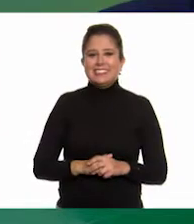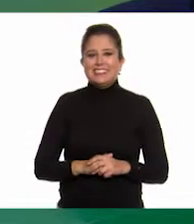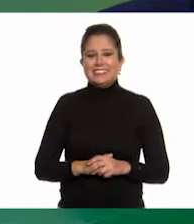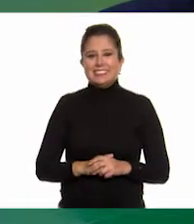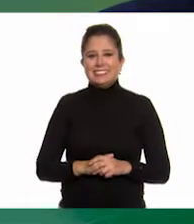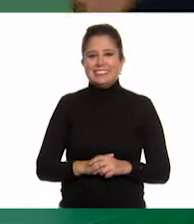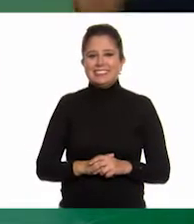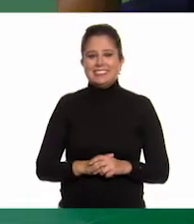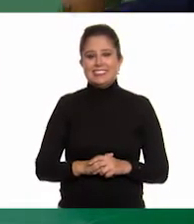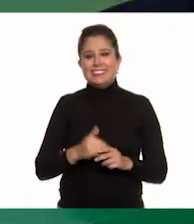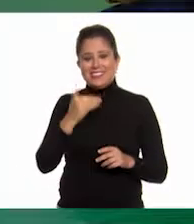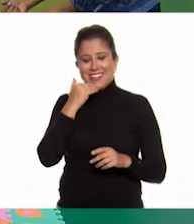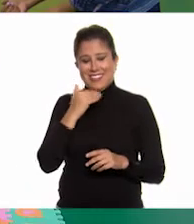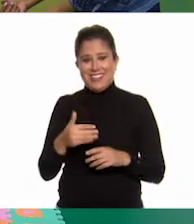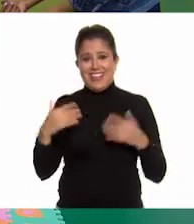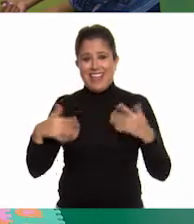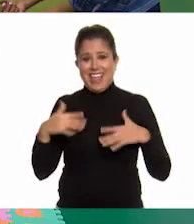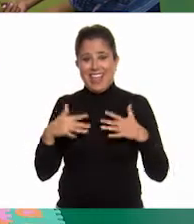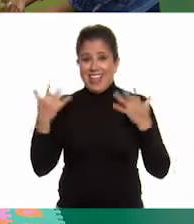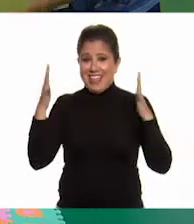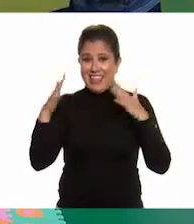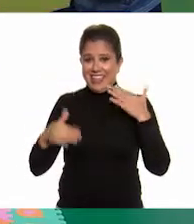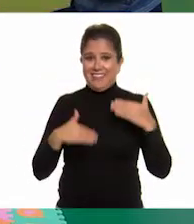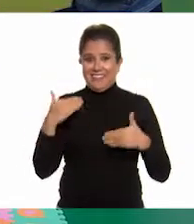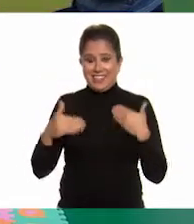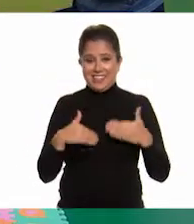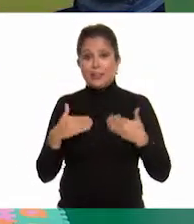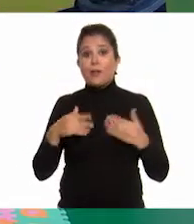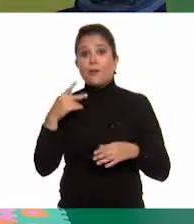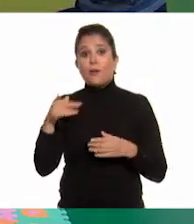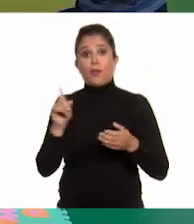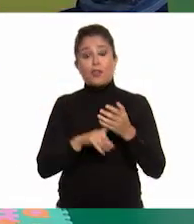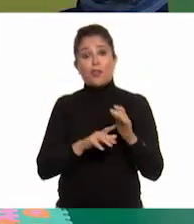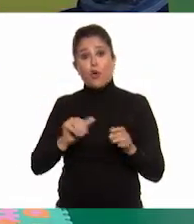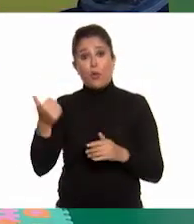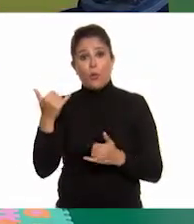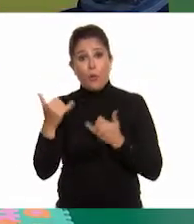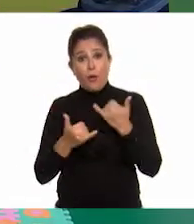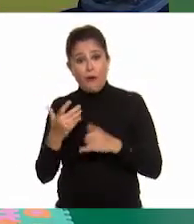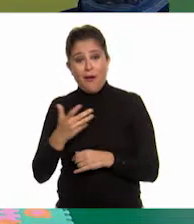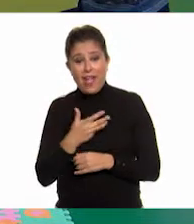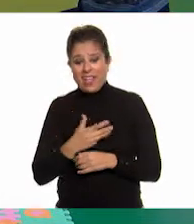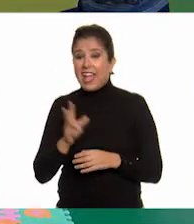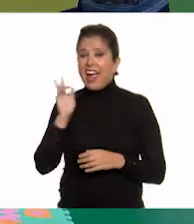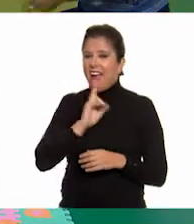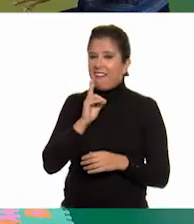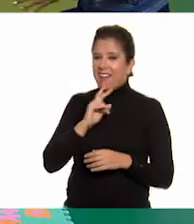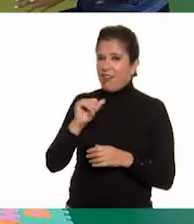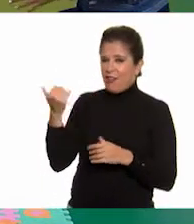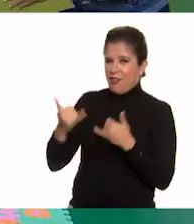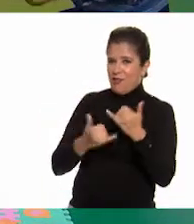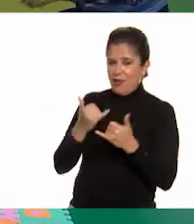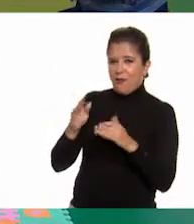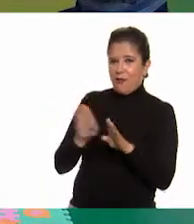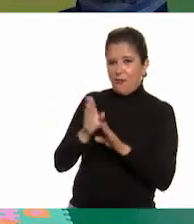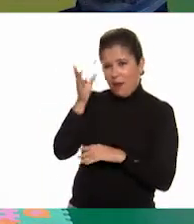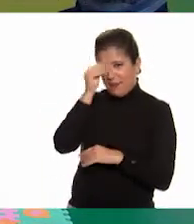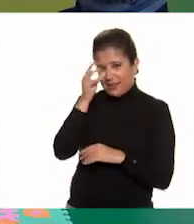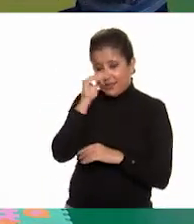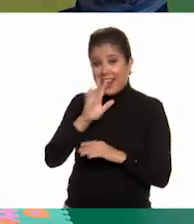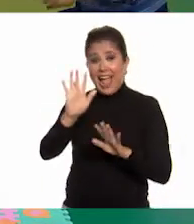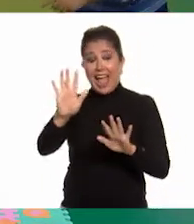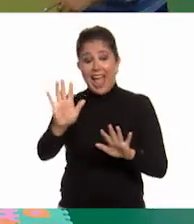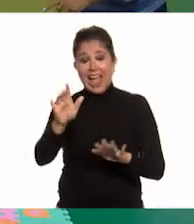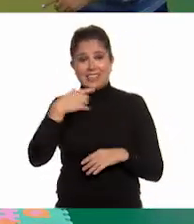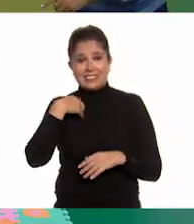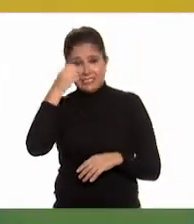Ya iba a empezar otra vez. Está muy divertido, ¿verdad? Pero tenemos otros juegos, Pili. Ah, pues vamos a aprender cómo se juegan otros juegos. Pero se me